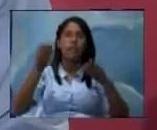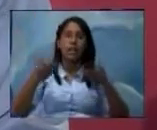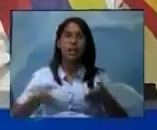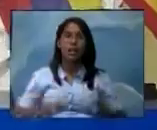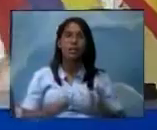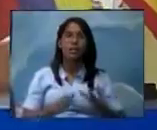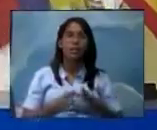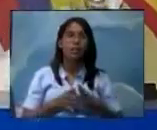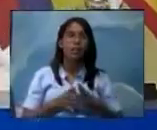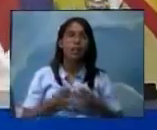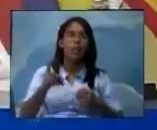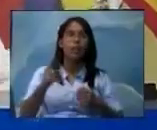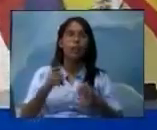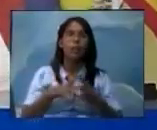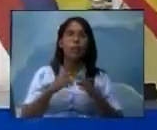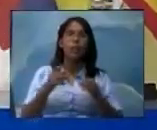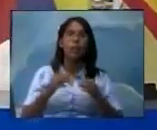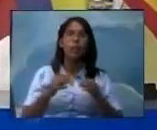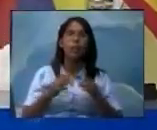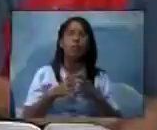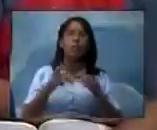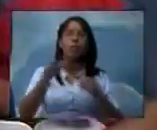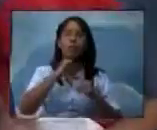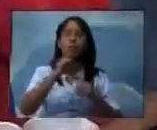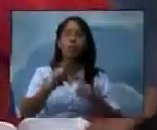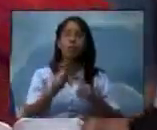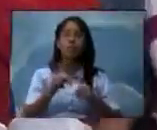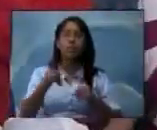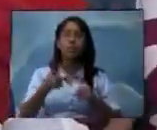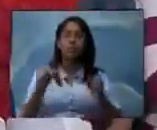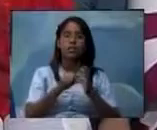nacido? Cielito, ¿cómo dijeron ellos?